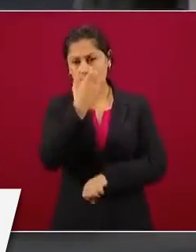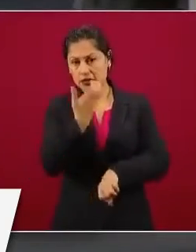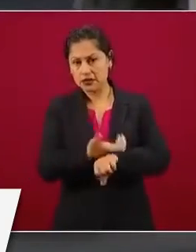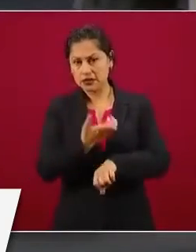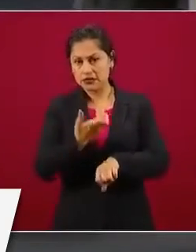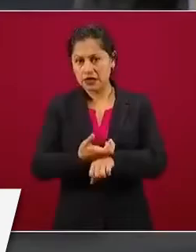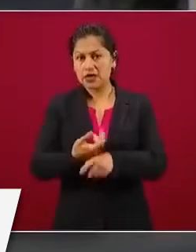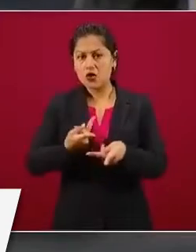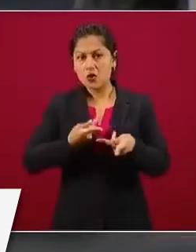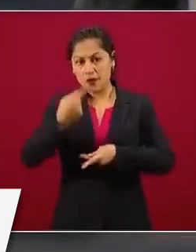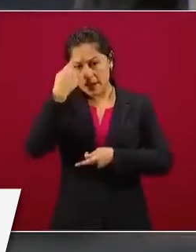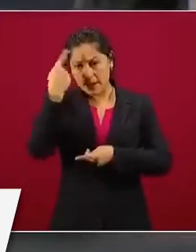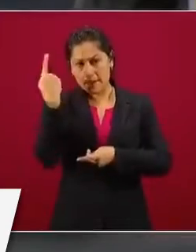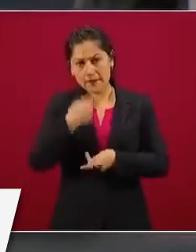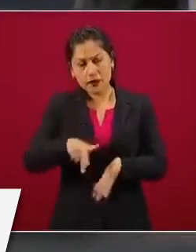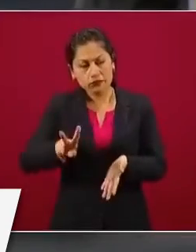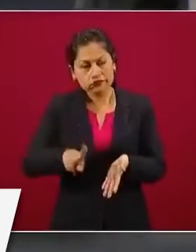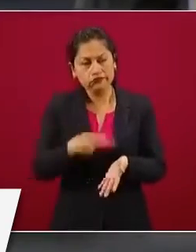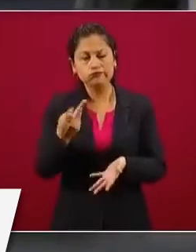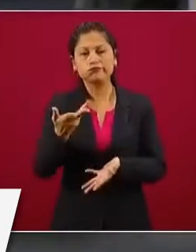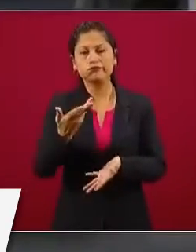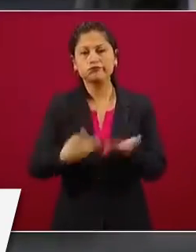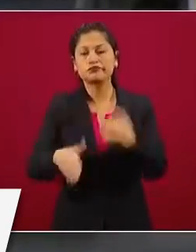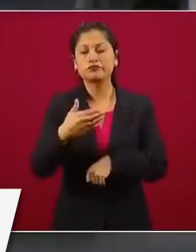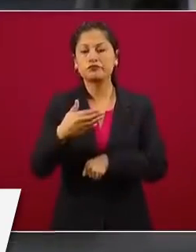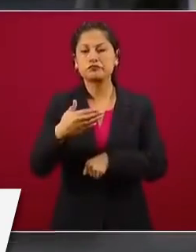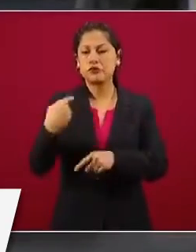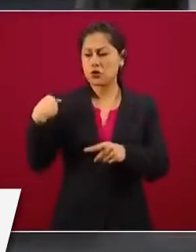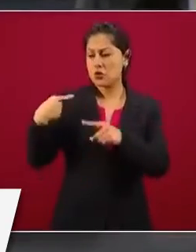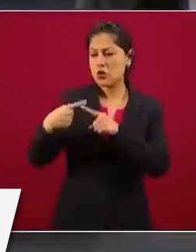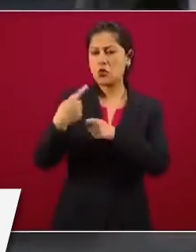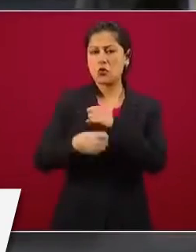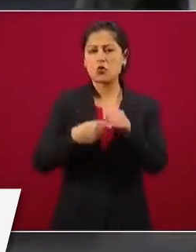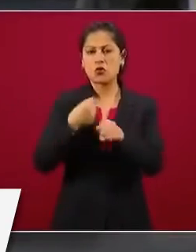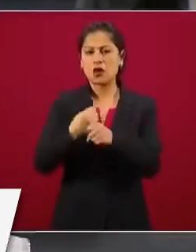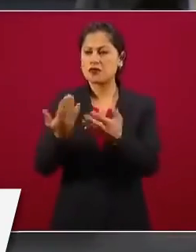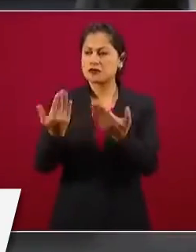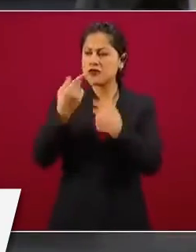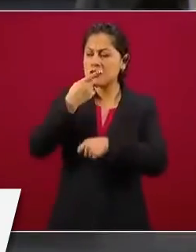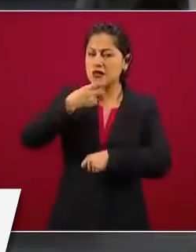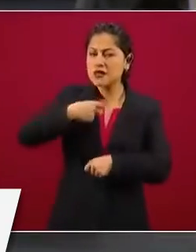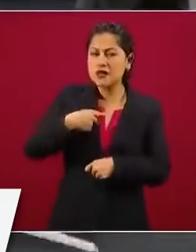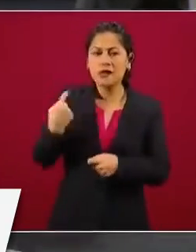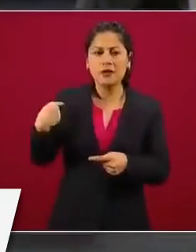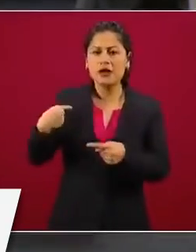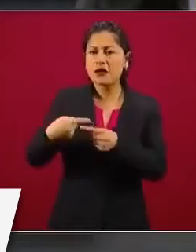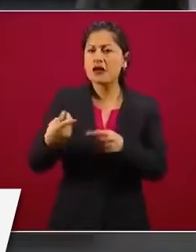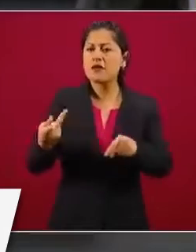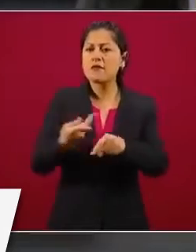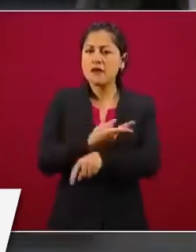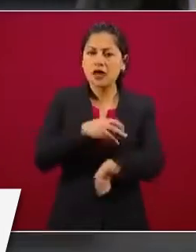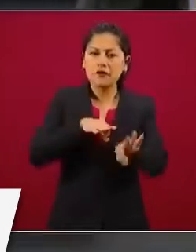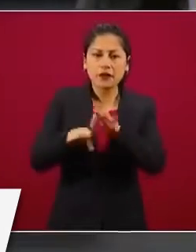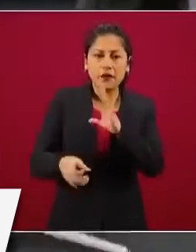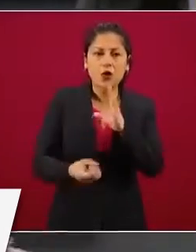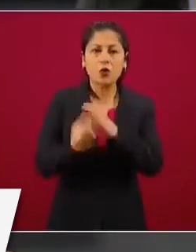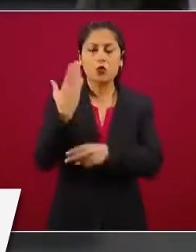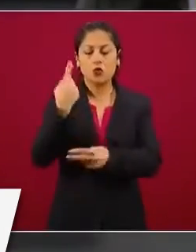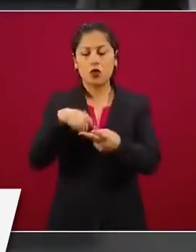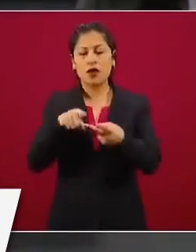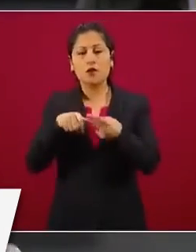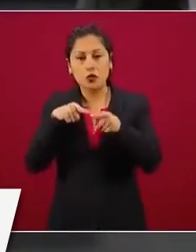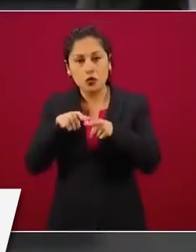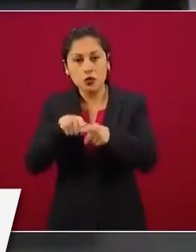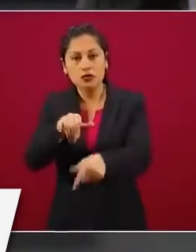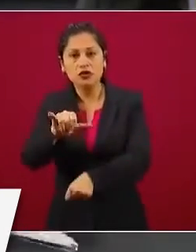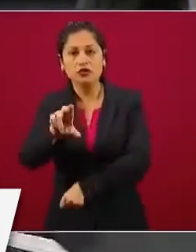de reactivación. A un año, ¿cuáles han sido los resultados? ¿Va a continuar? ¿Qué ha pasado? ¿Cuántos empleos han generado? ¿Cuántas hectáreas